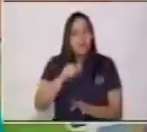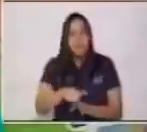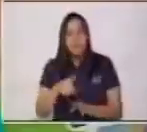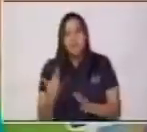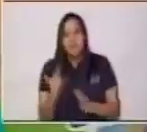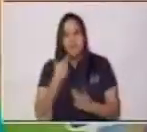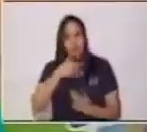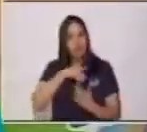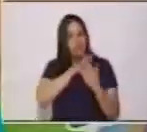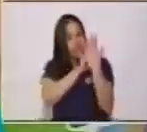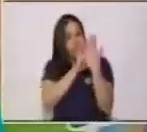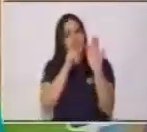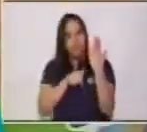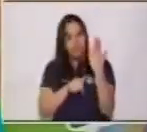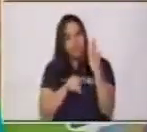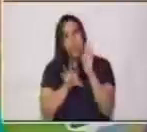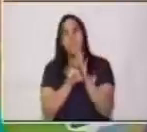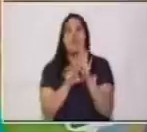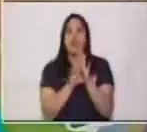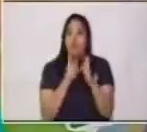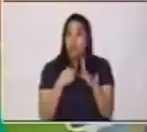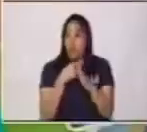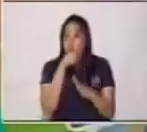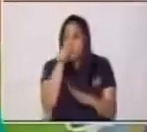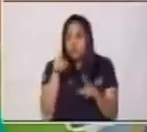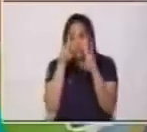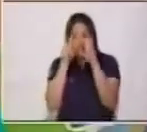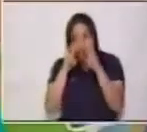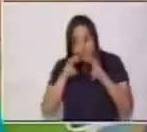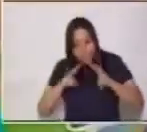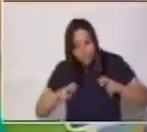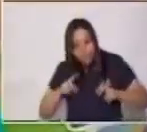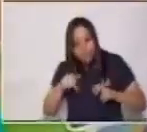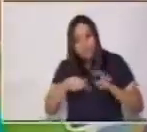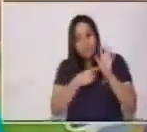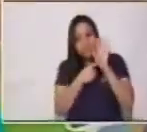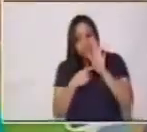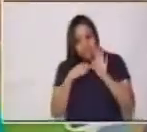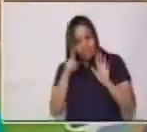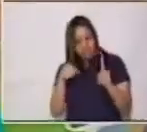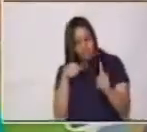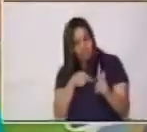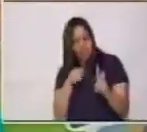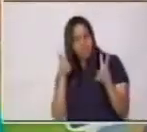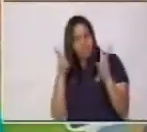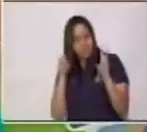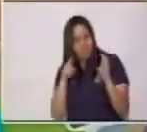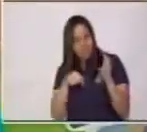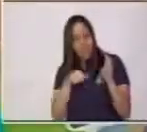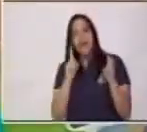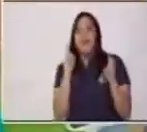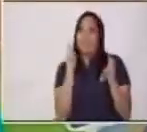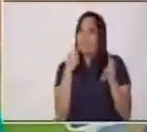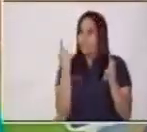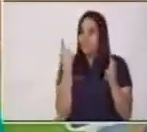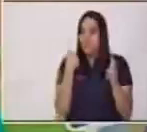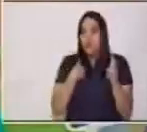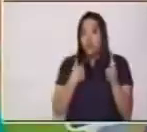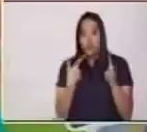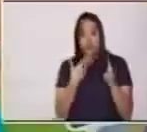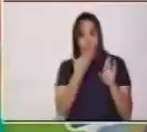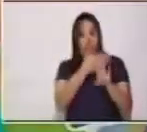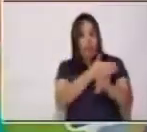confrontar. Es decir, cuando tú haces una investigación también y quieres demostrar un punto, tú primero te